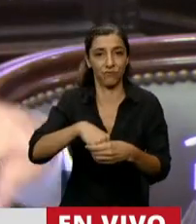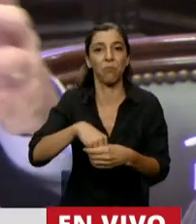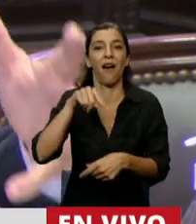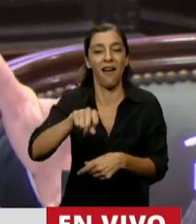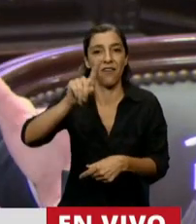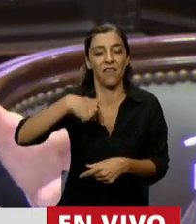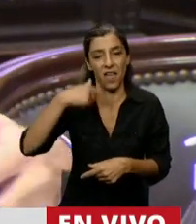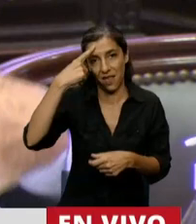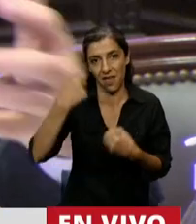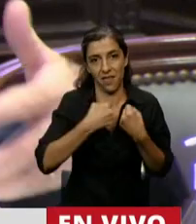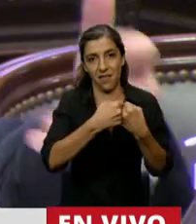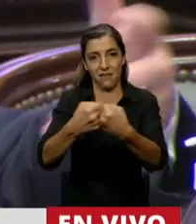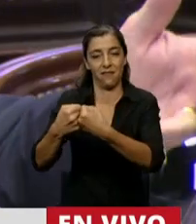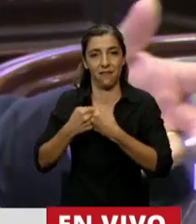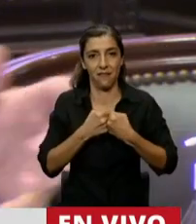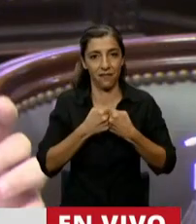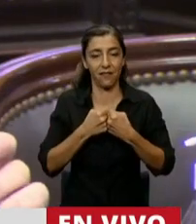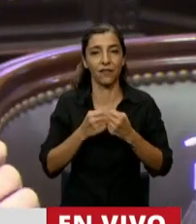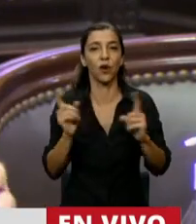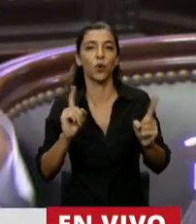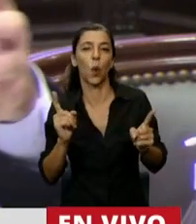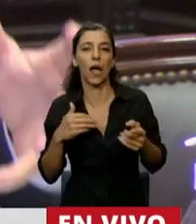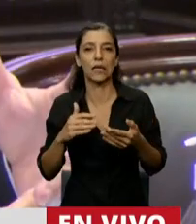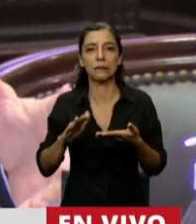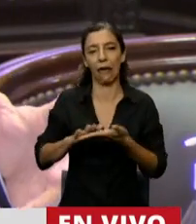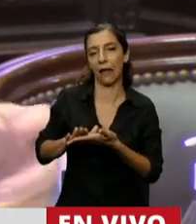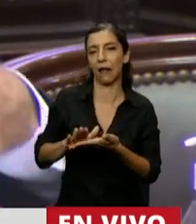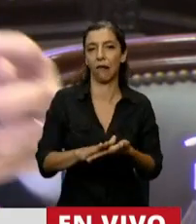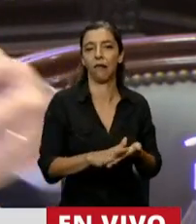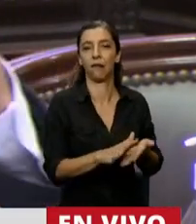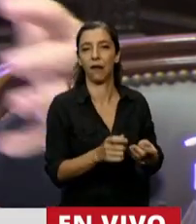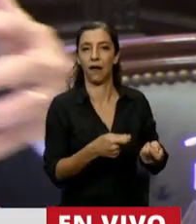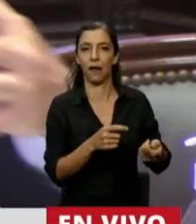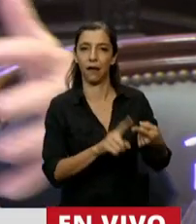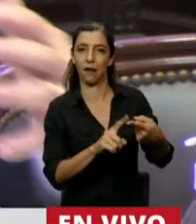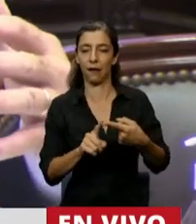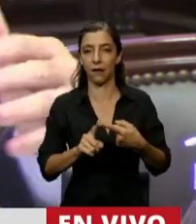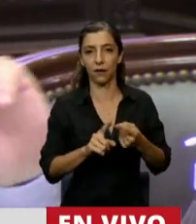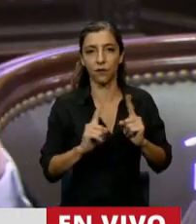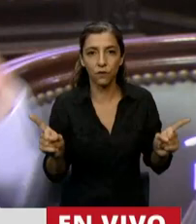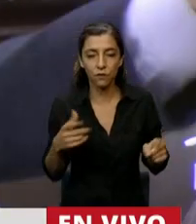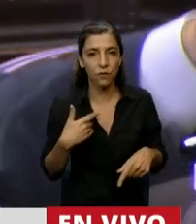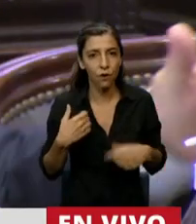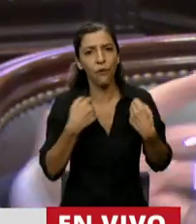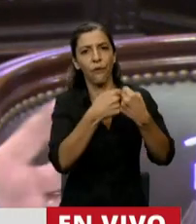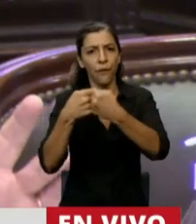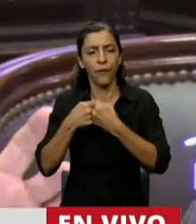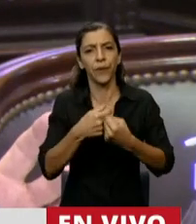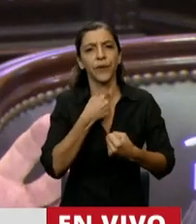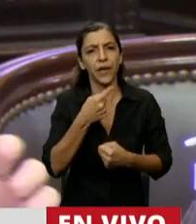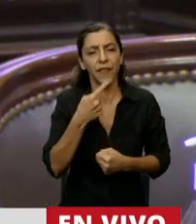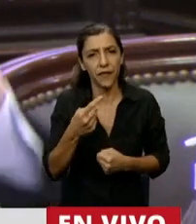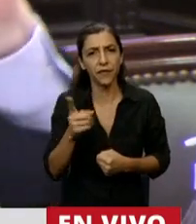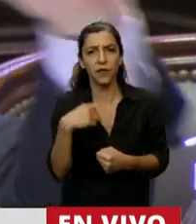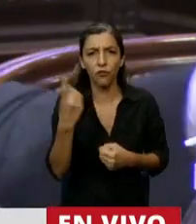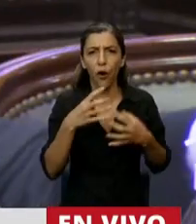consenso. Consenso no es hacer arreglos espurios, consenso es hacer que el debate salga a la luz de la